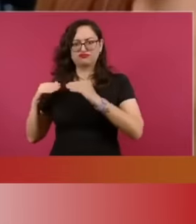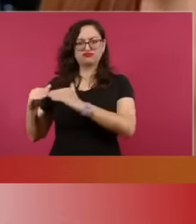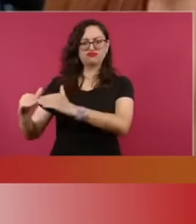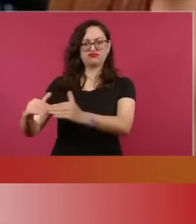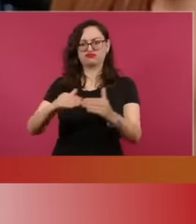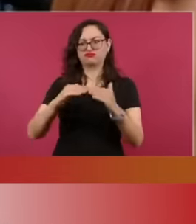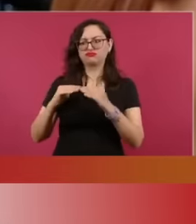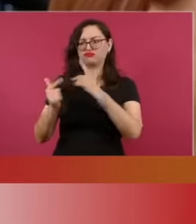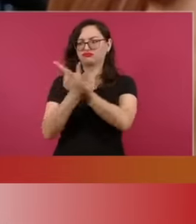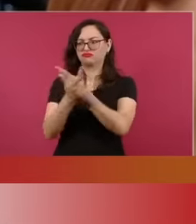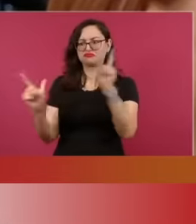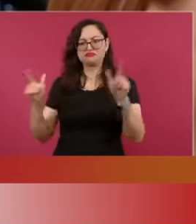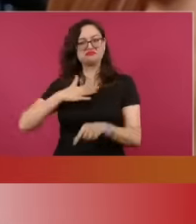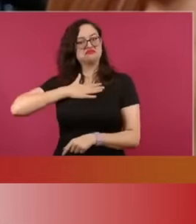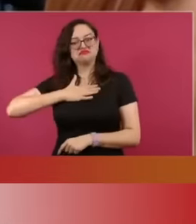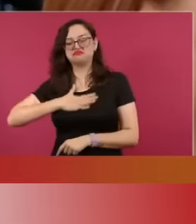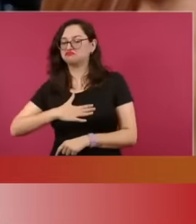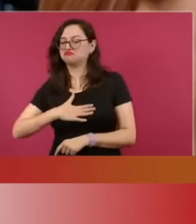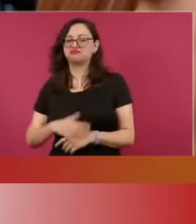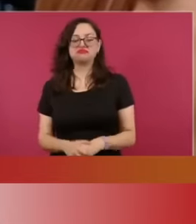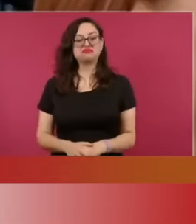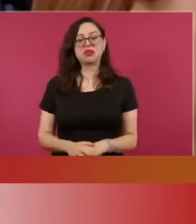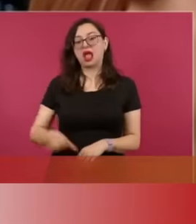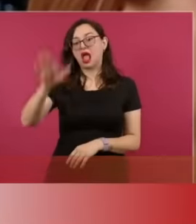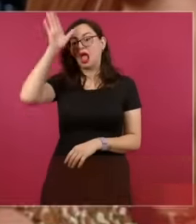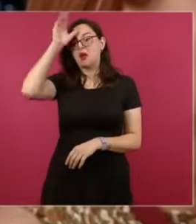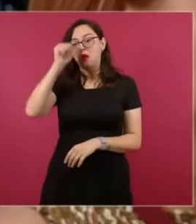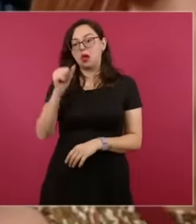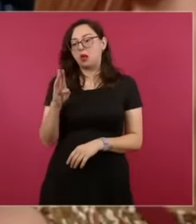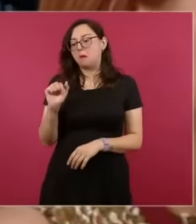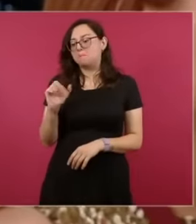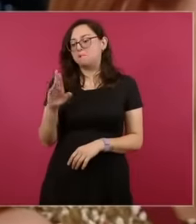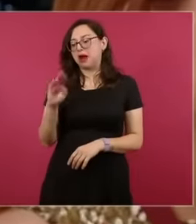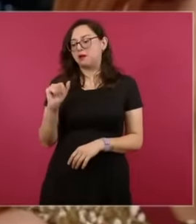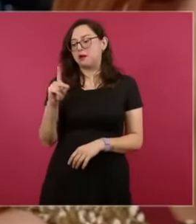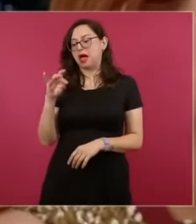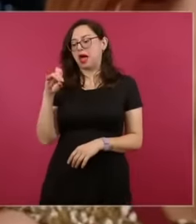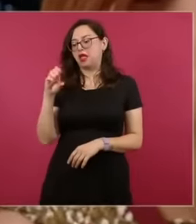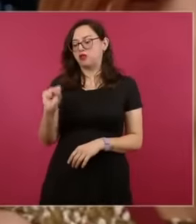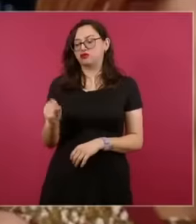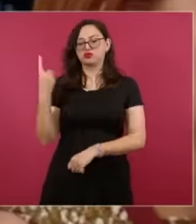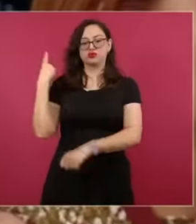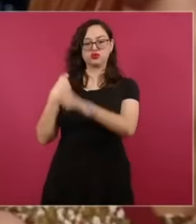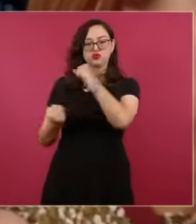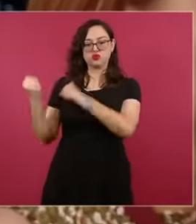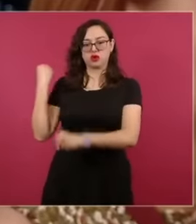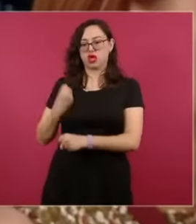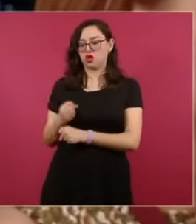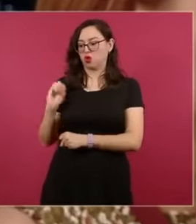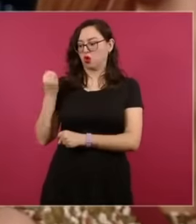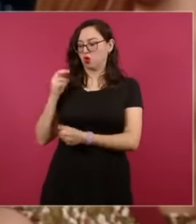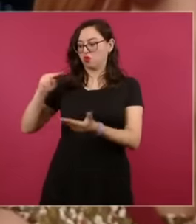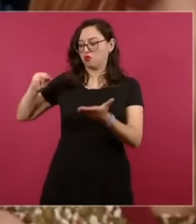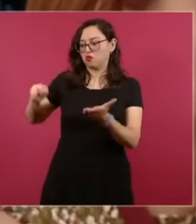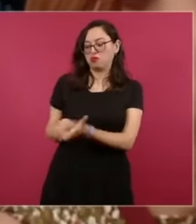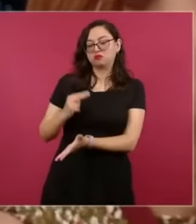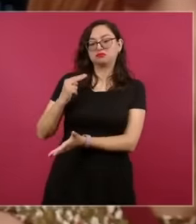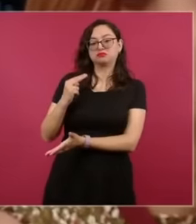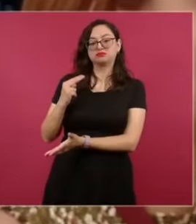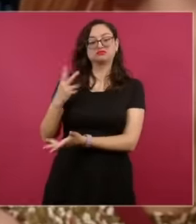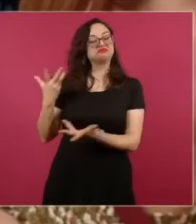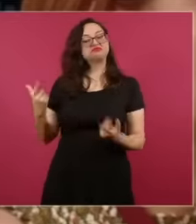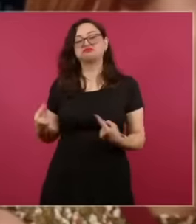o justo, con la violación de los acuerdos de Barbados firmados en octubre pasado entre la oposición y entre el régimen de Nicolás Maduro,